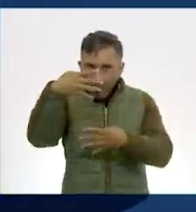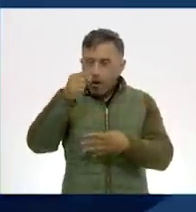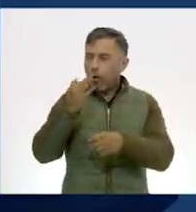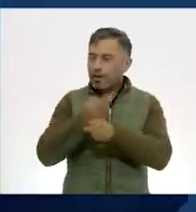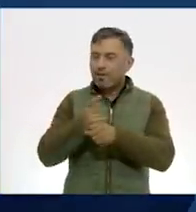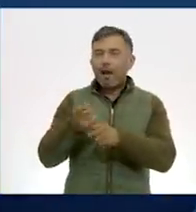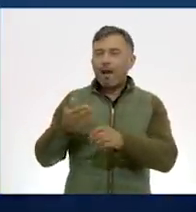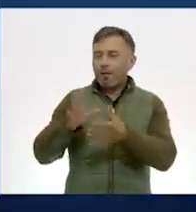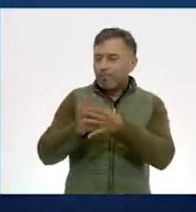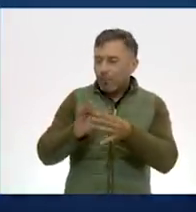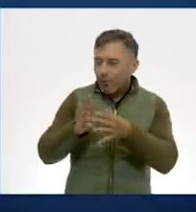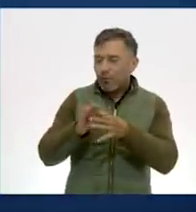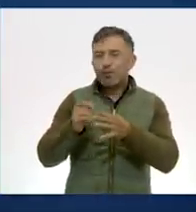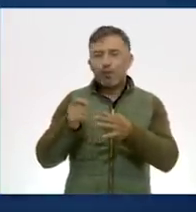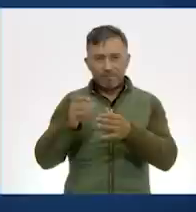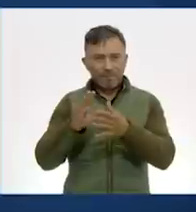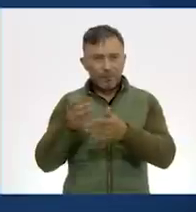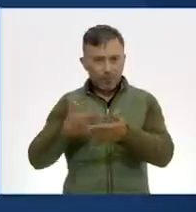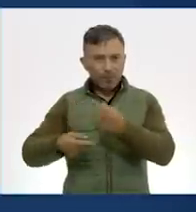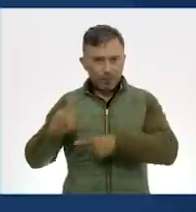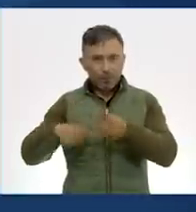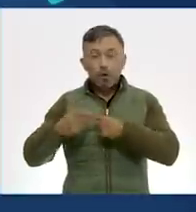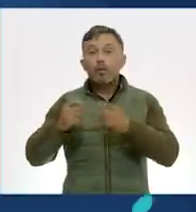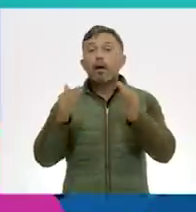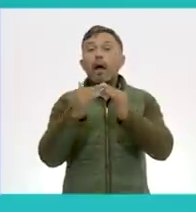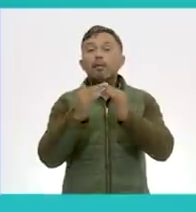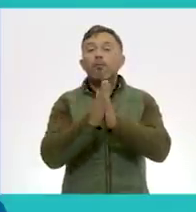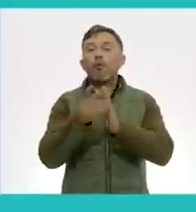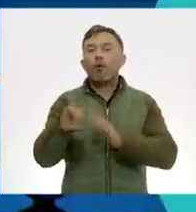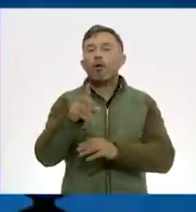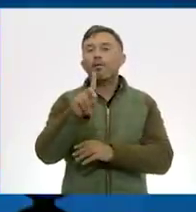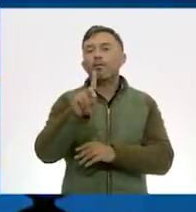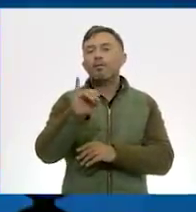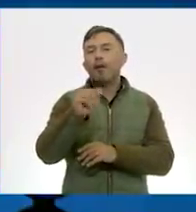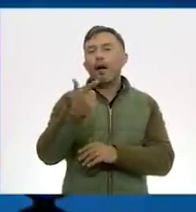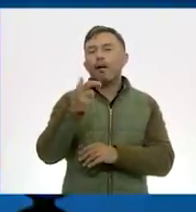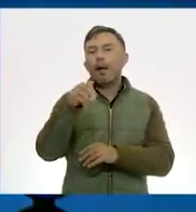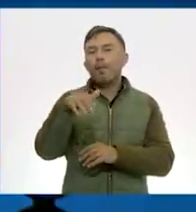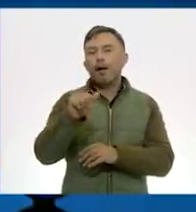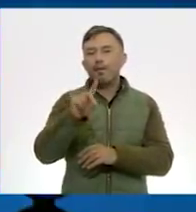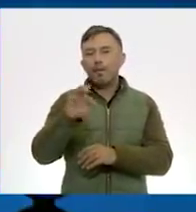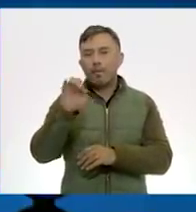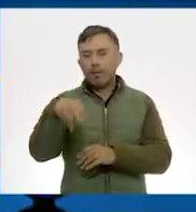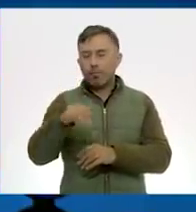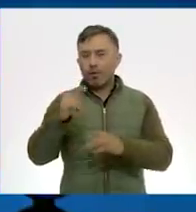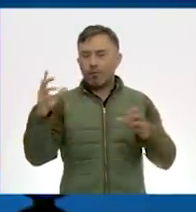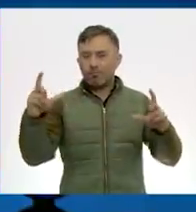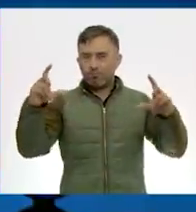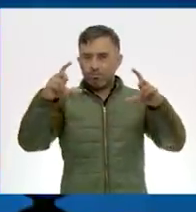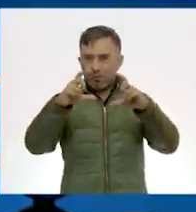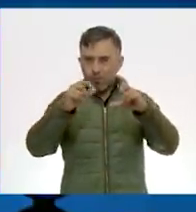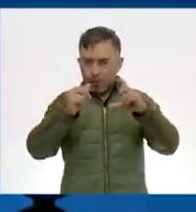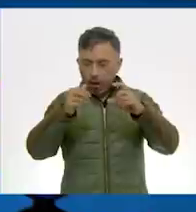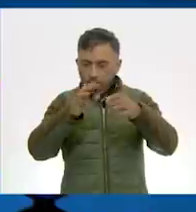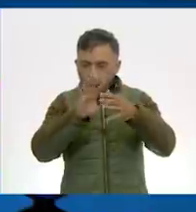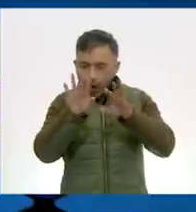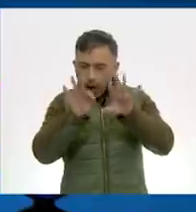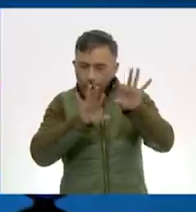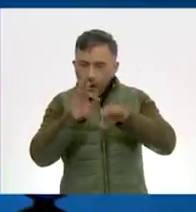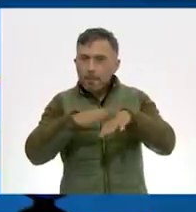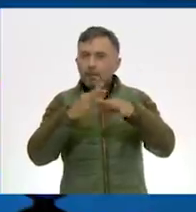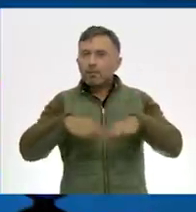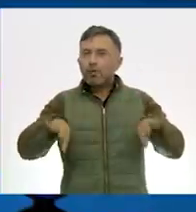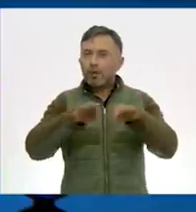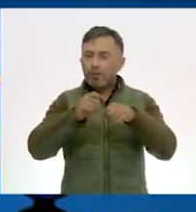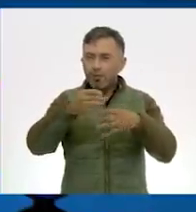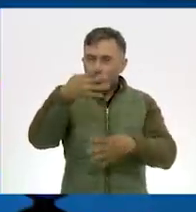en casa te tomes tu tiempo para hacer tu diagrama de Venn y lo llenes con la información más importante. Coméntalo con tu